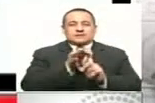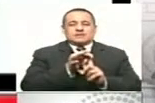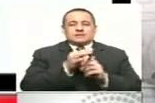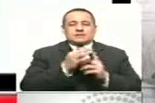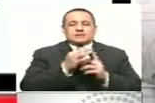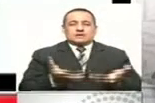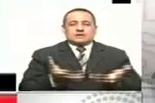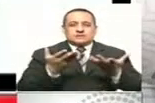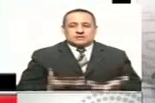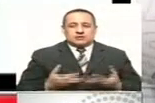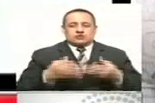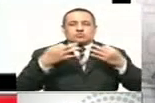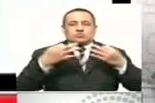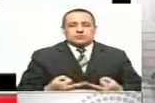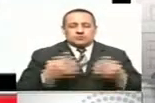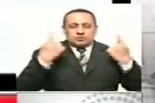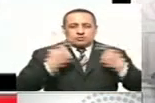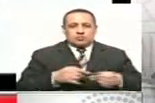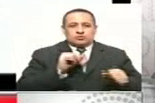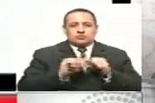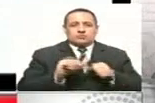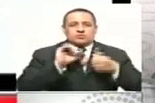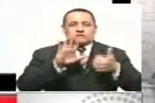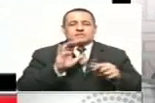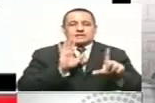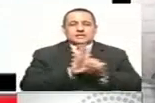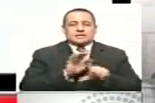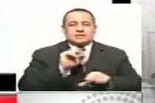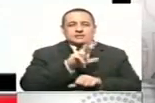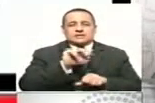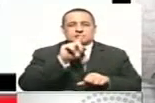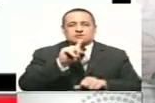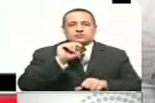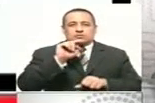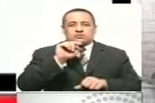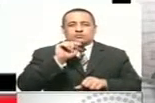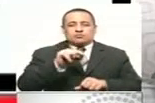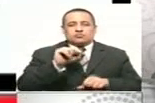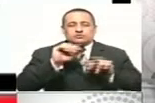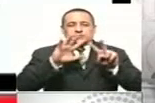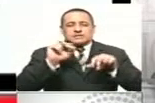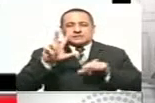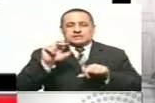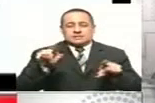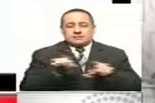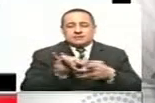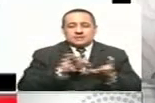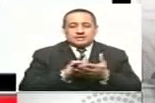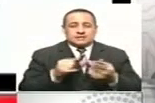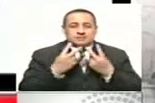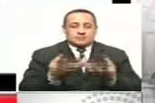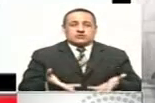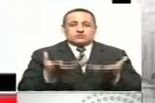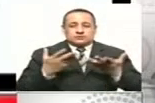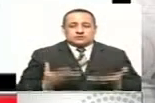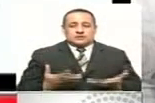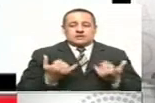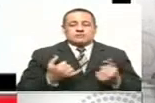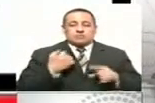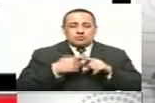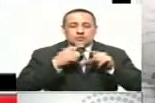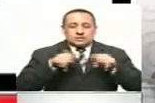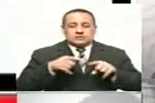nos han hecho en cumplimiento a lo dispuesto por el artículo 6 de la Ley 31.173. Entonces, es por